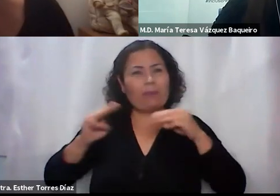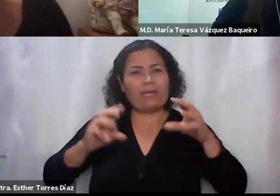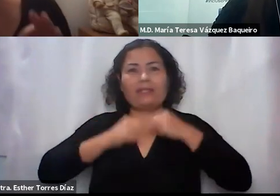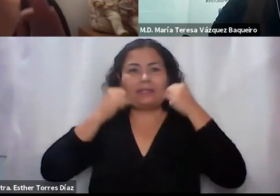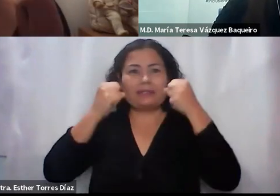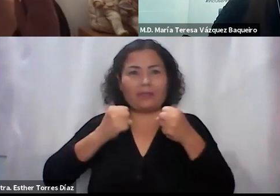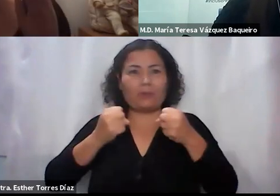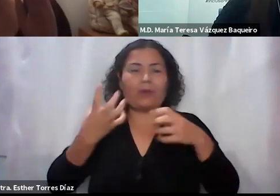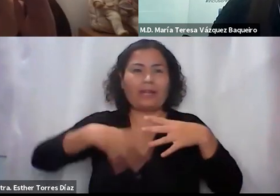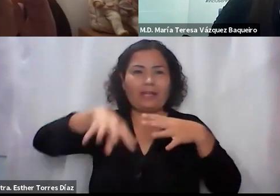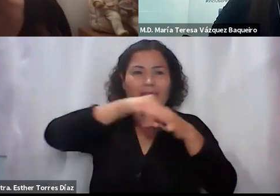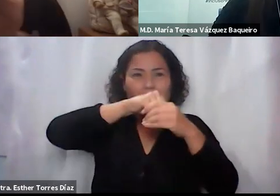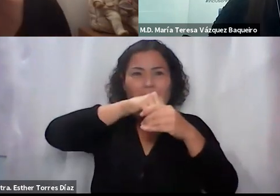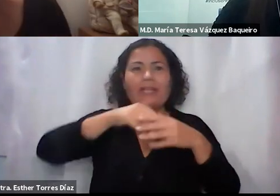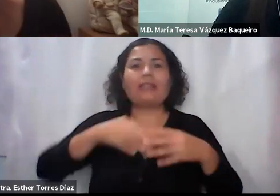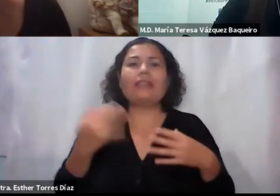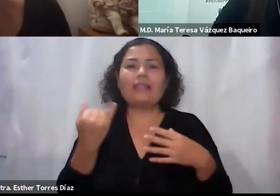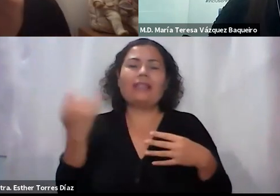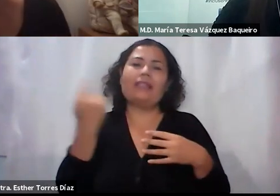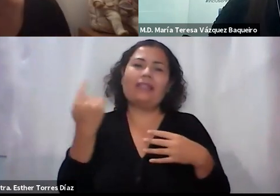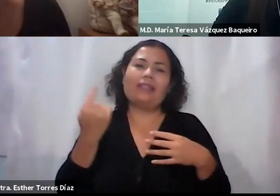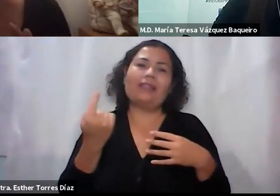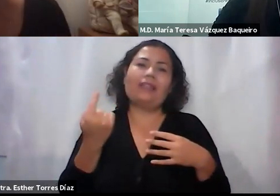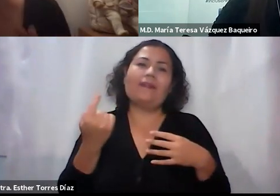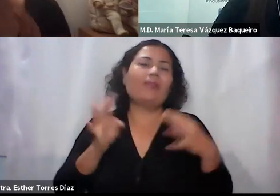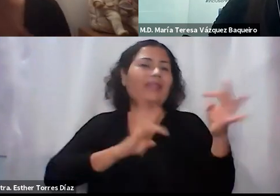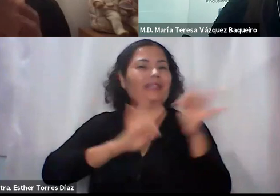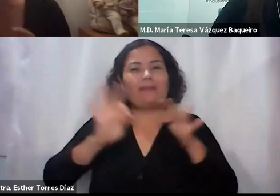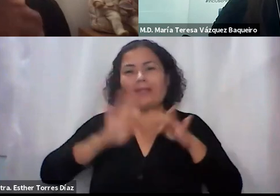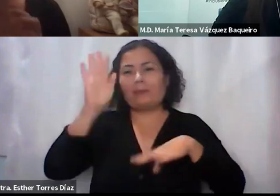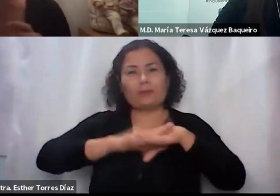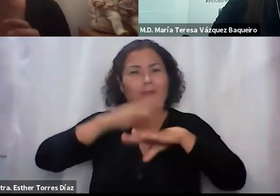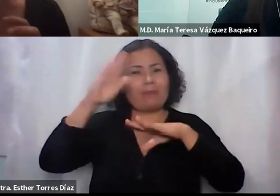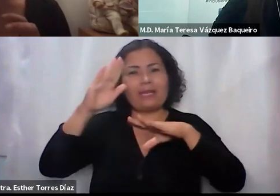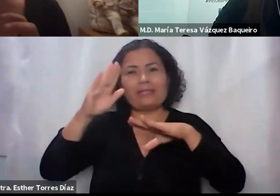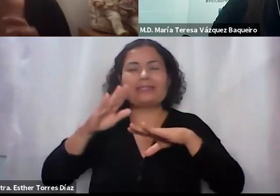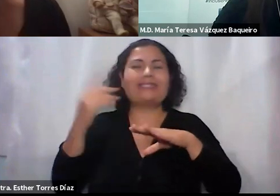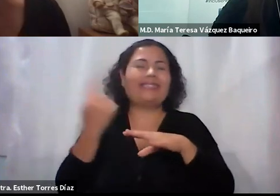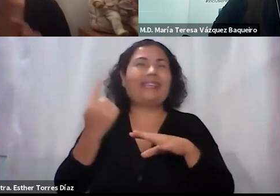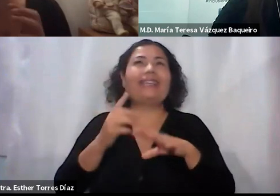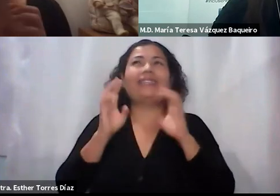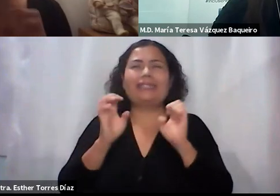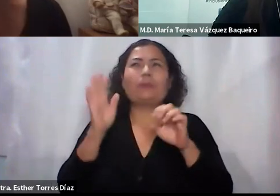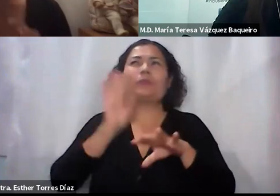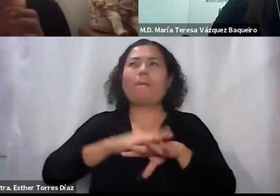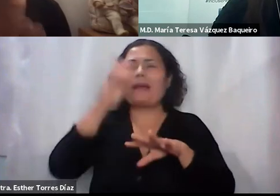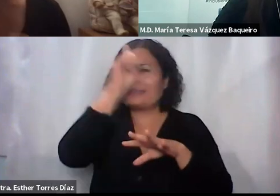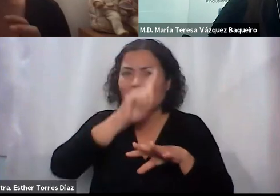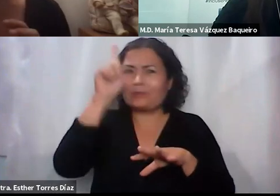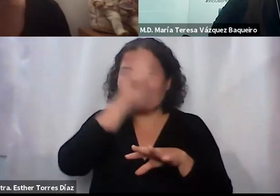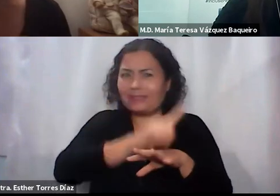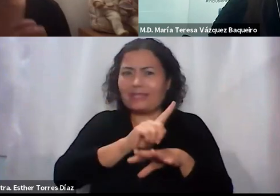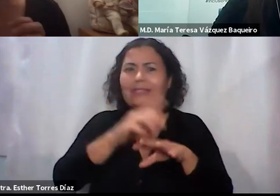incluyente y que trabajemos más que estemos más conscientes sobre